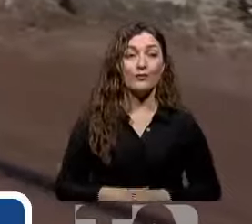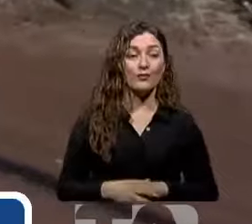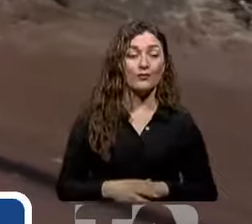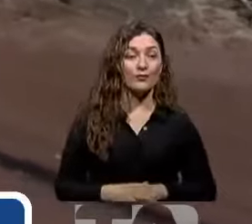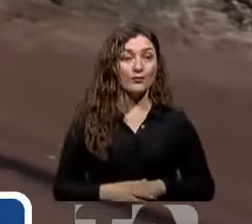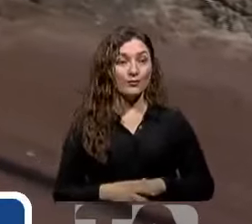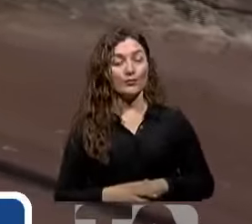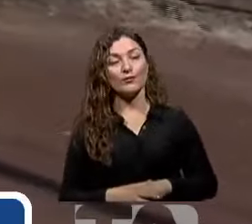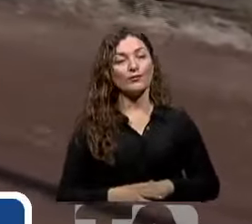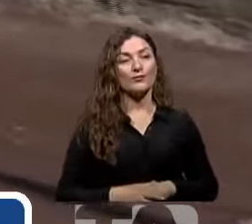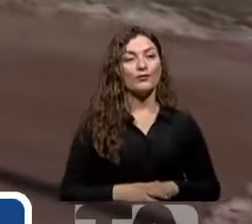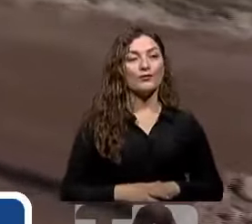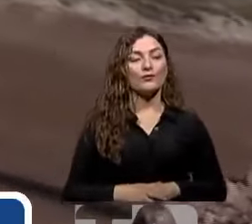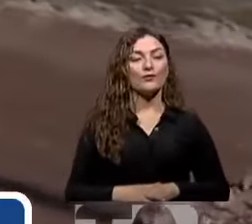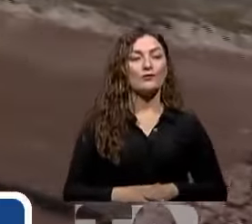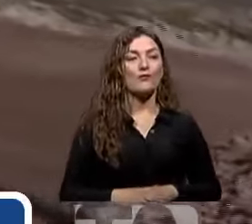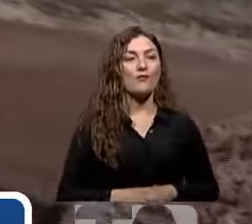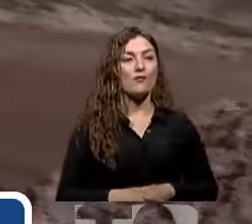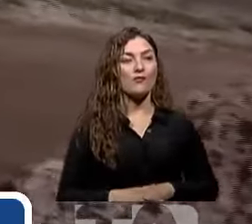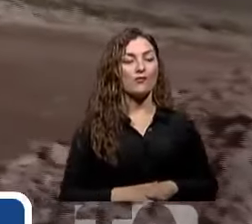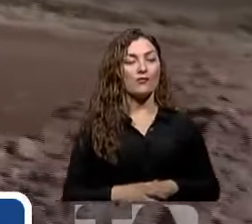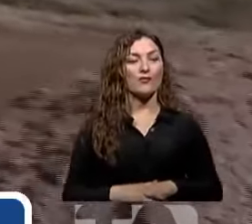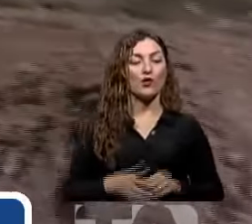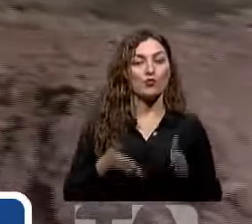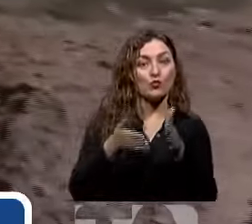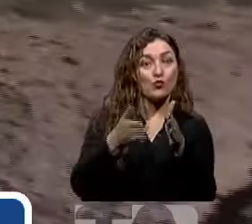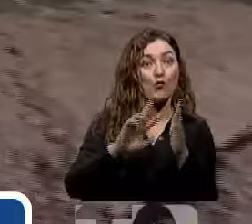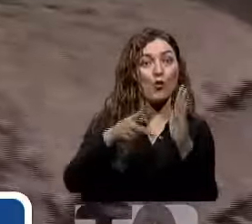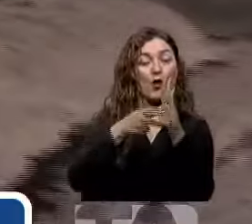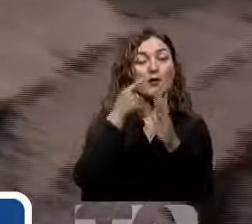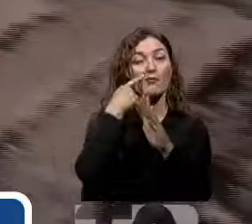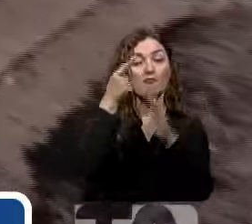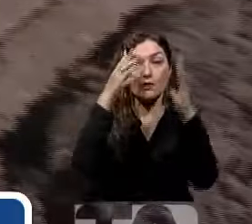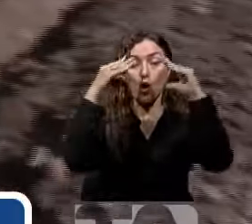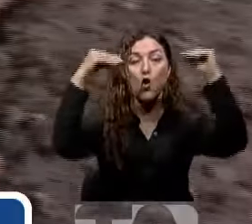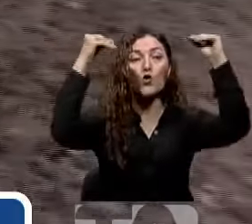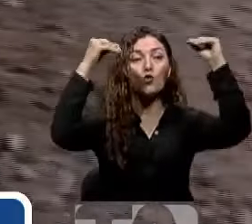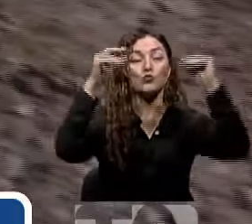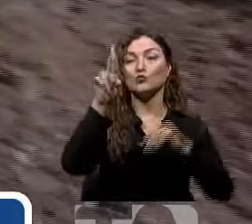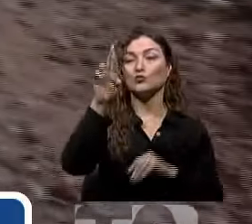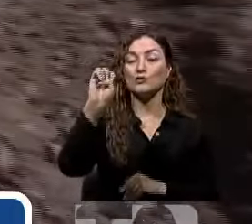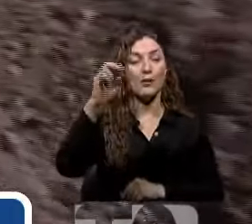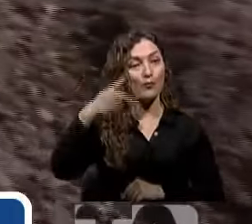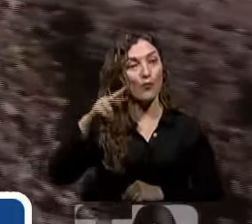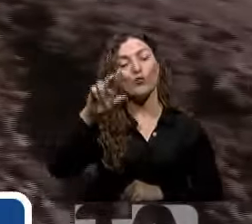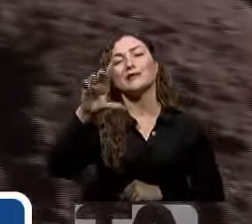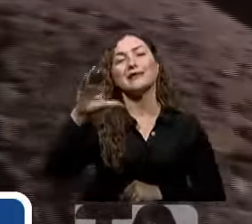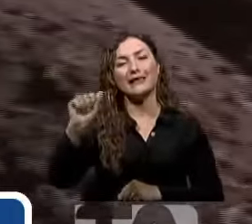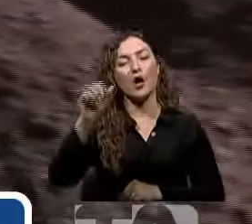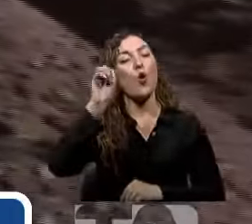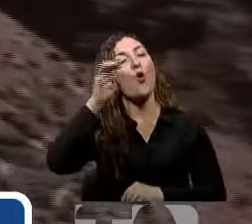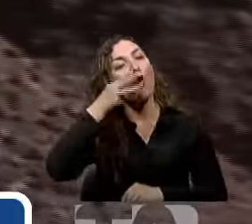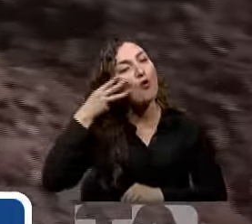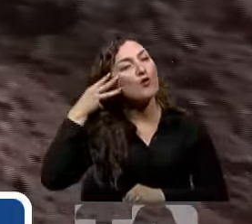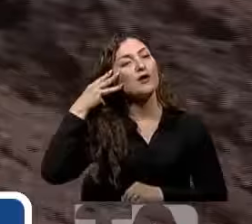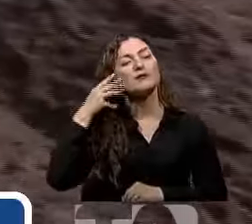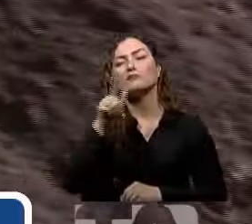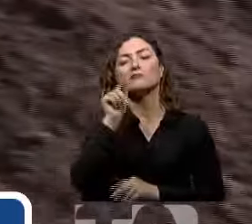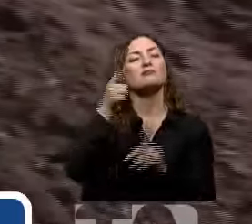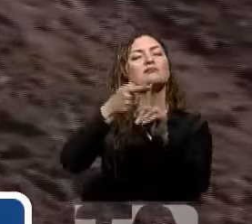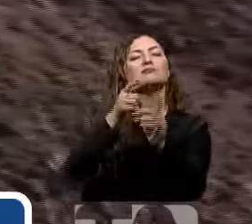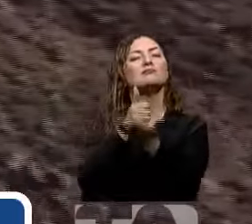Sirve como interconexión a las vías ya mencionadas anteriormente, Colón, República y Orellana. Aparte de eso, los beneficiarios